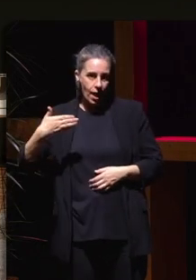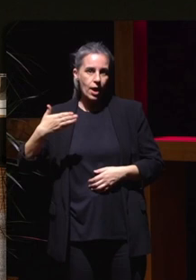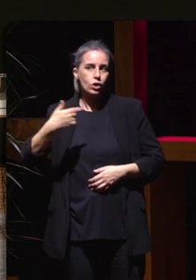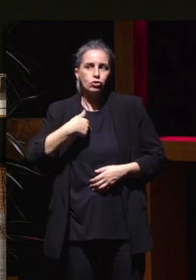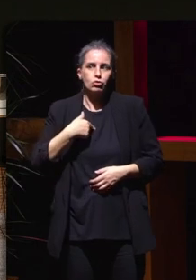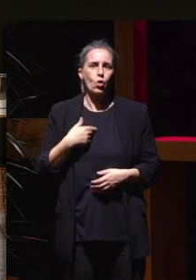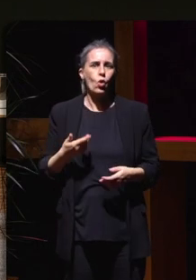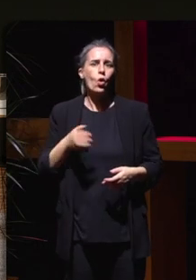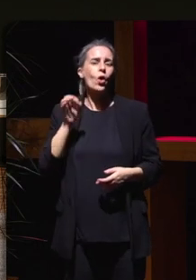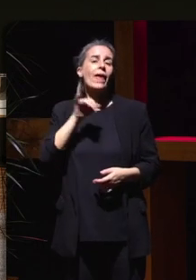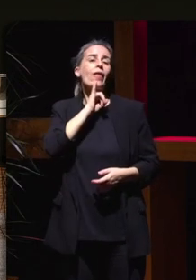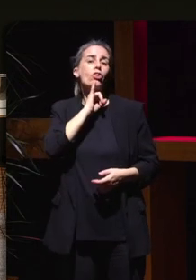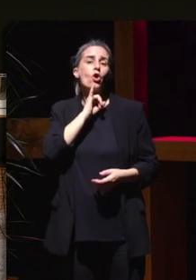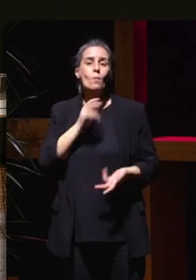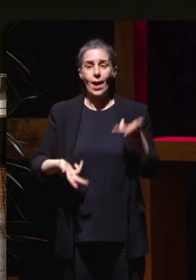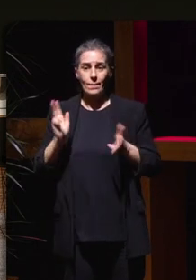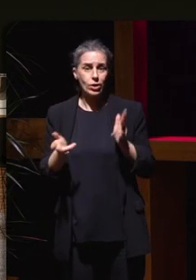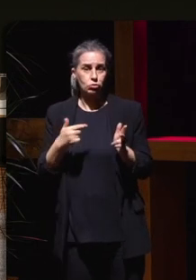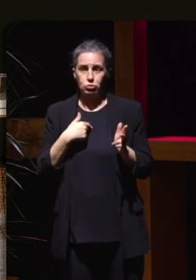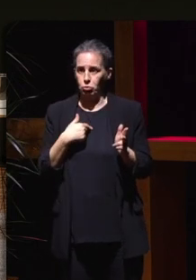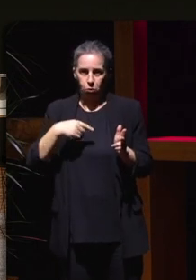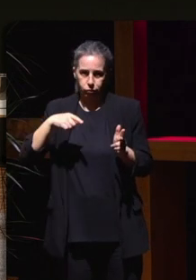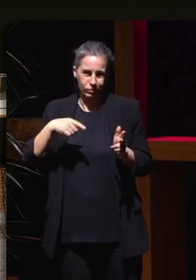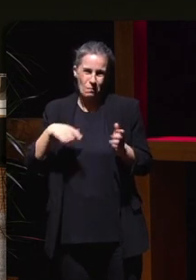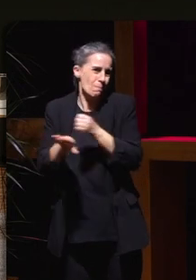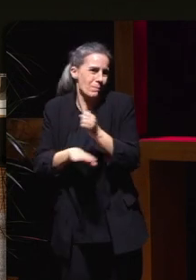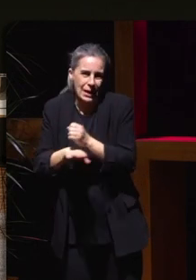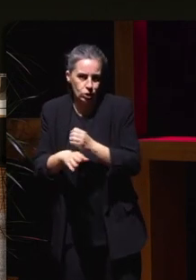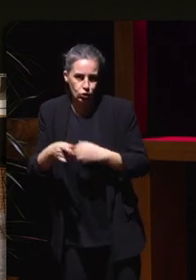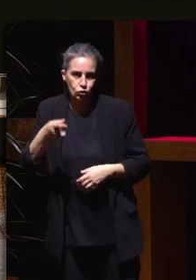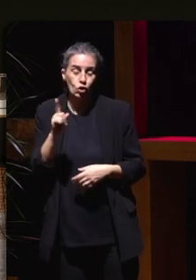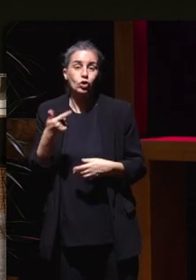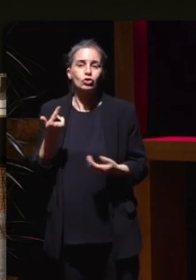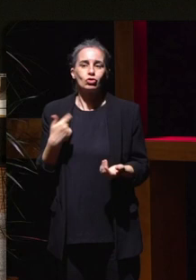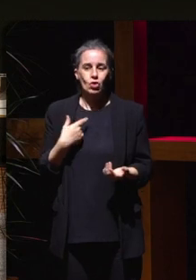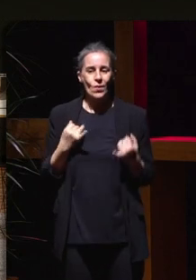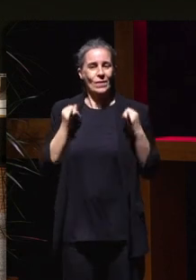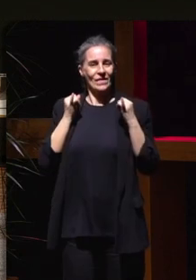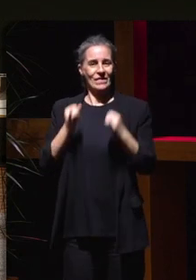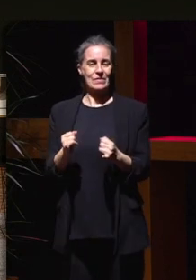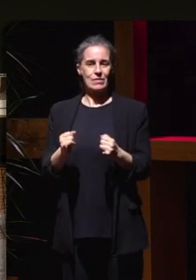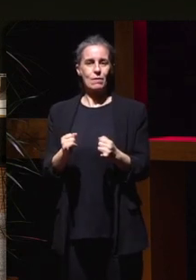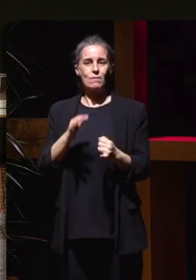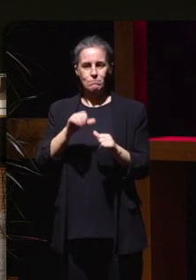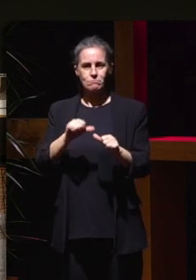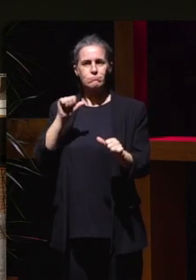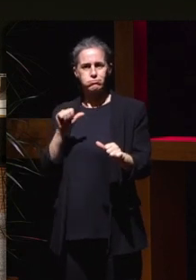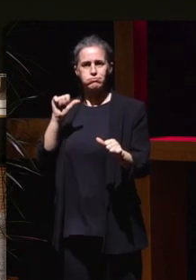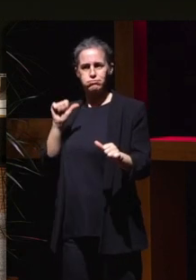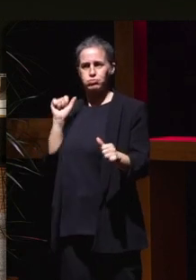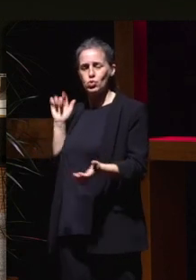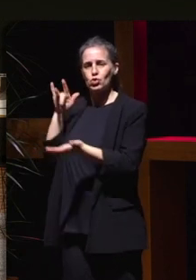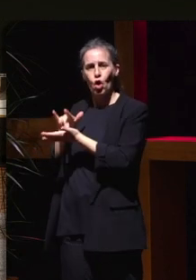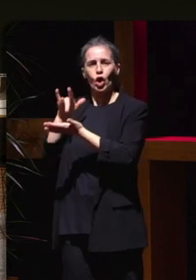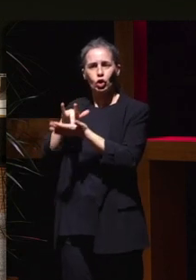bares no piña no te llamo y tomáis entonces un logro porque llegué allí superando pruebas Haz que se presentarán